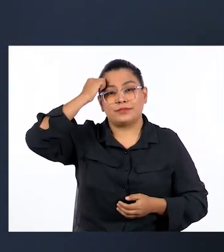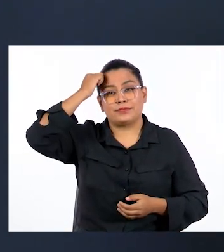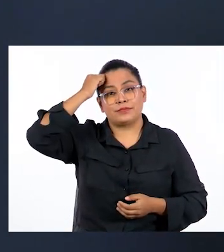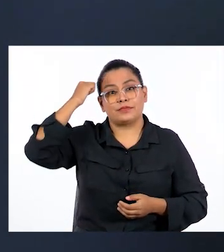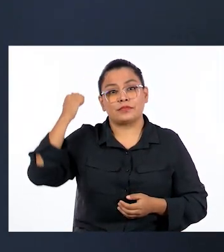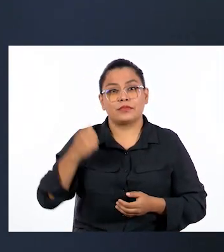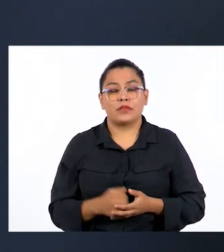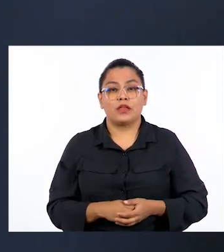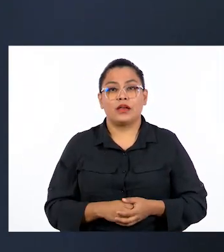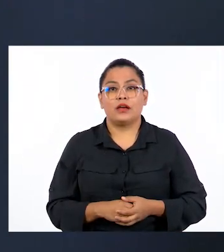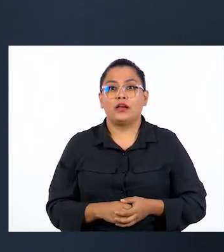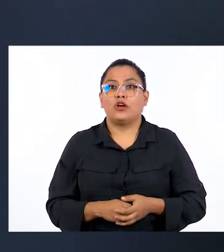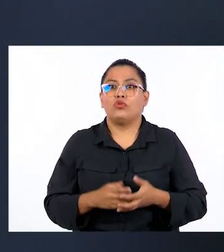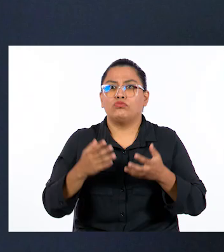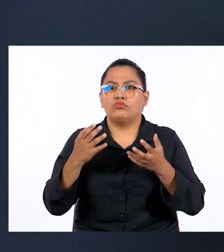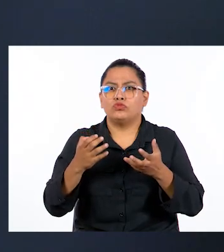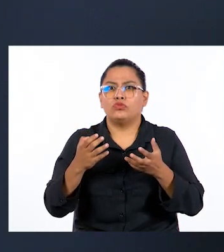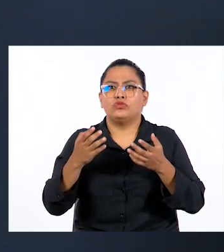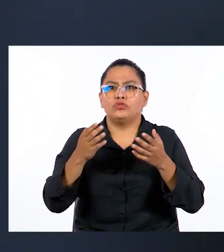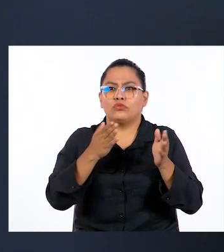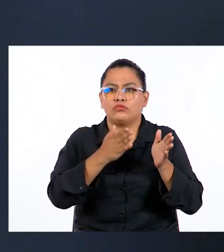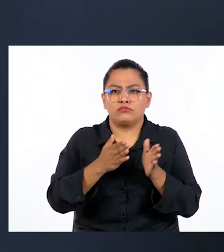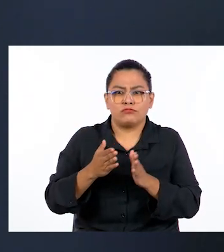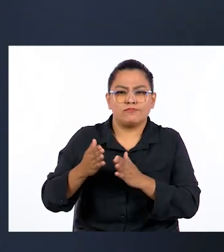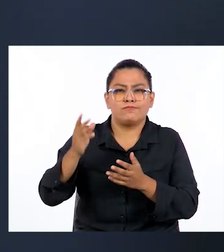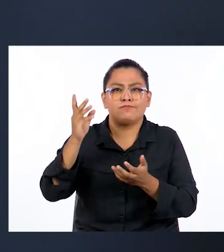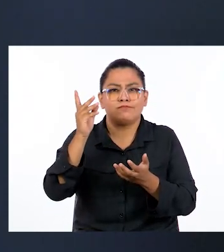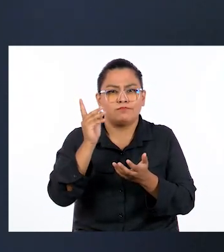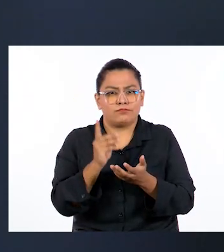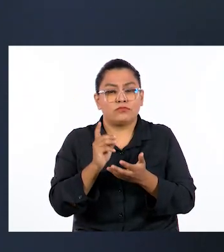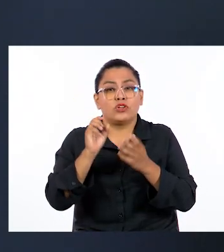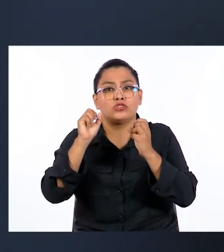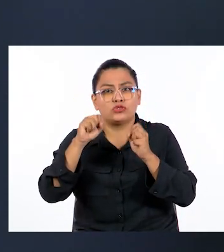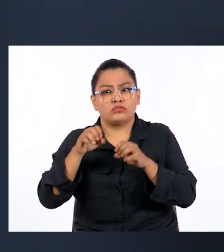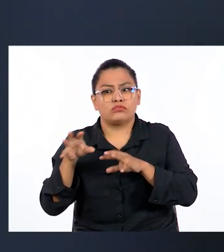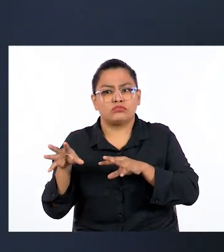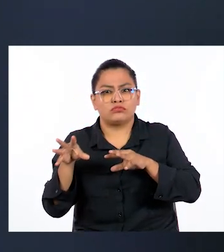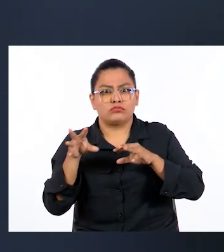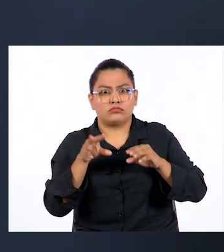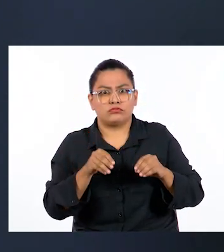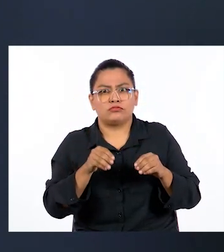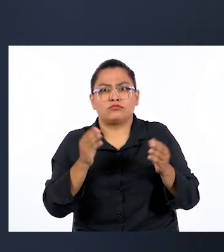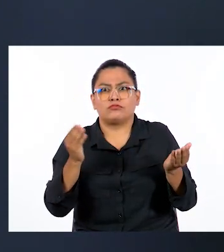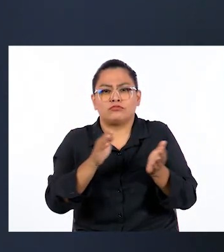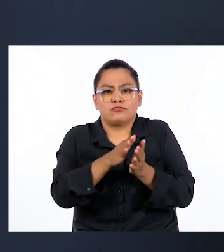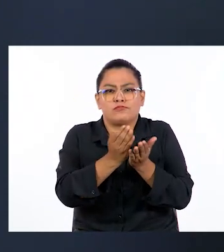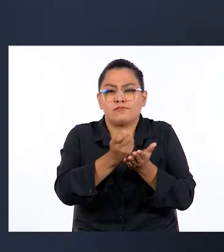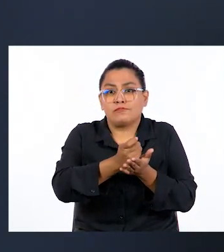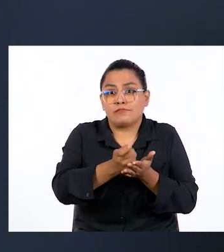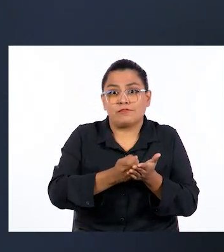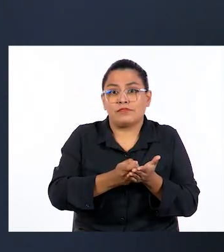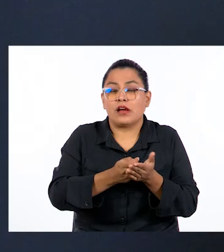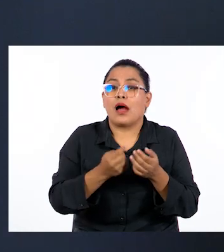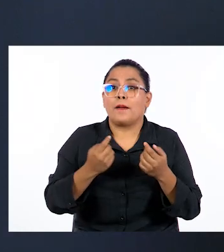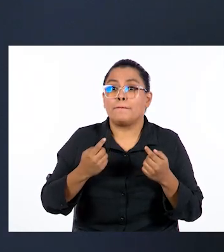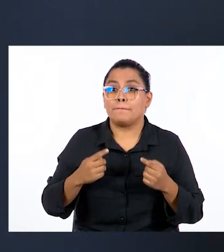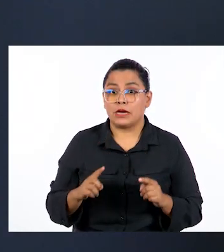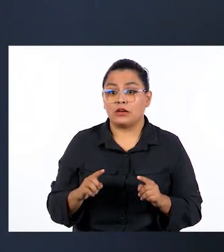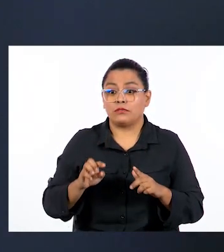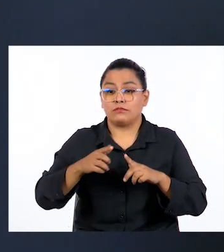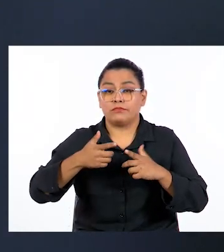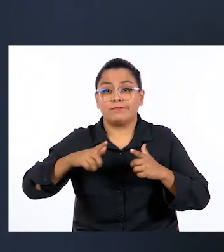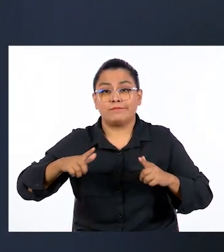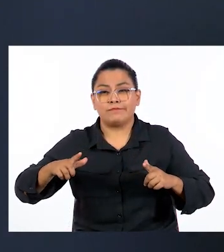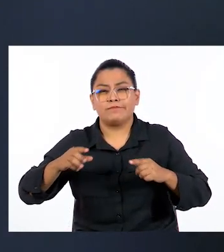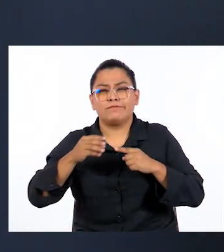Existen muchas secuencias didácticas que se pueden utilizar a la hora de escribir un libro de texto. Pero para el lenguaje,